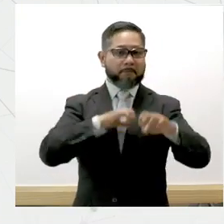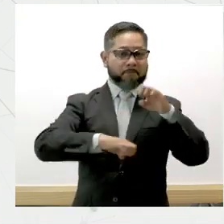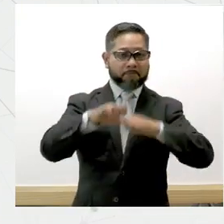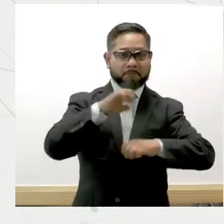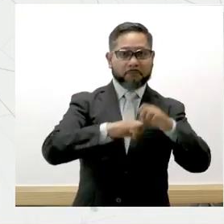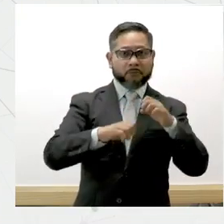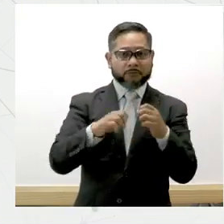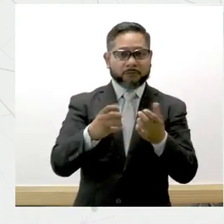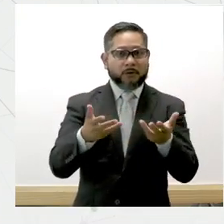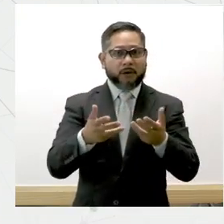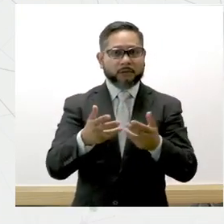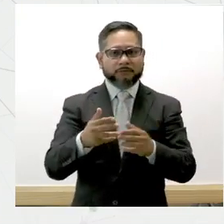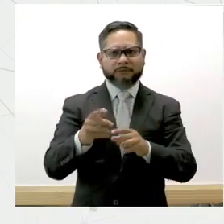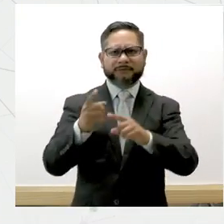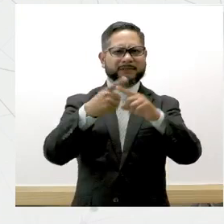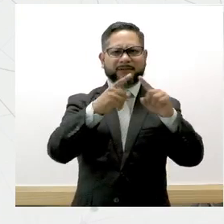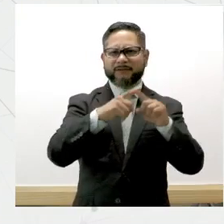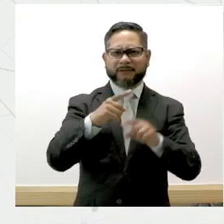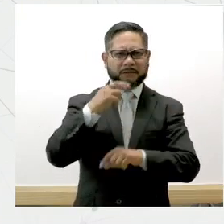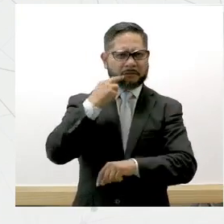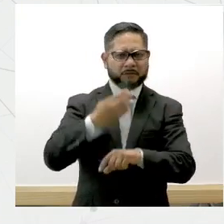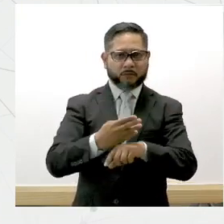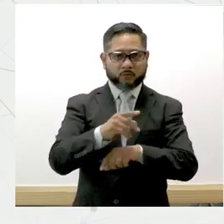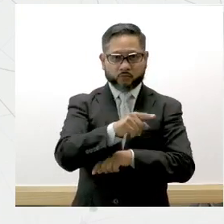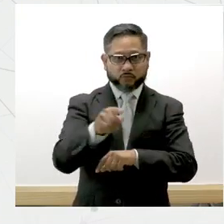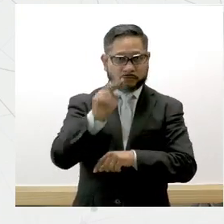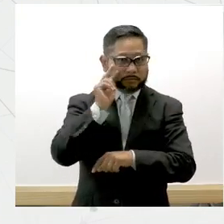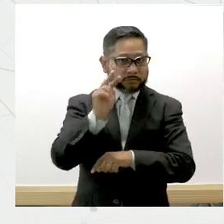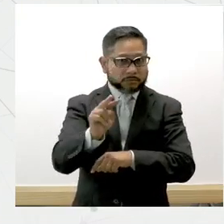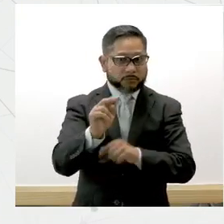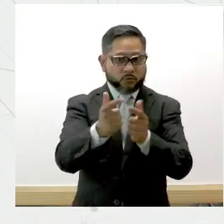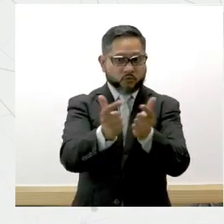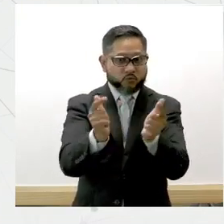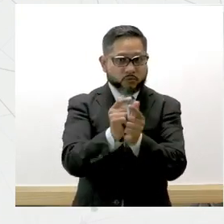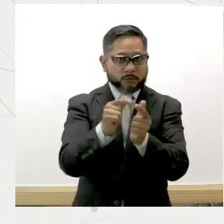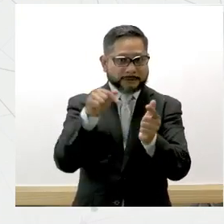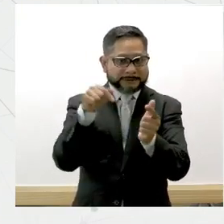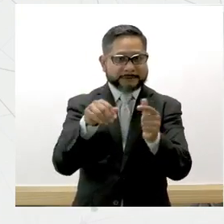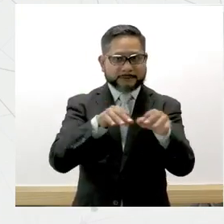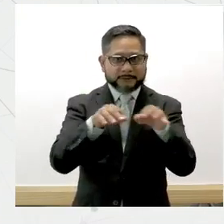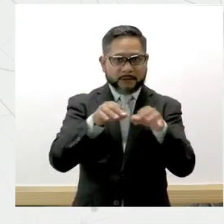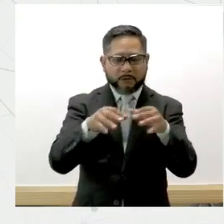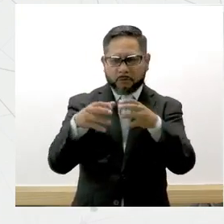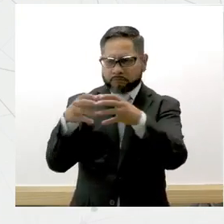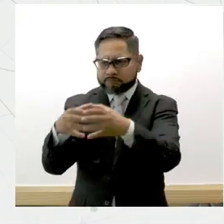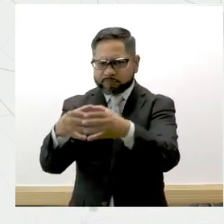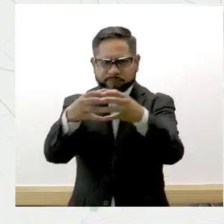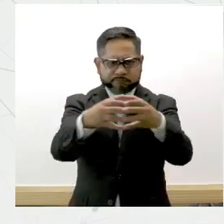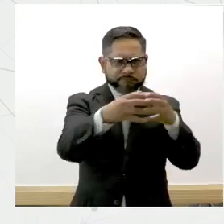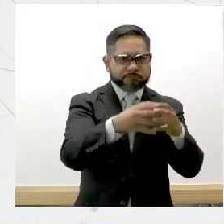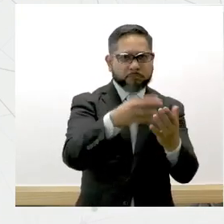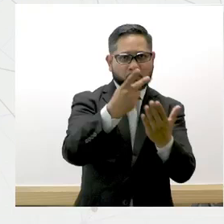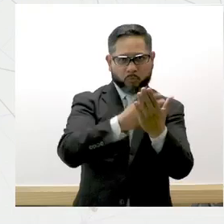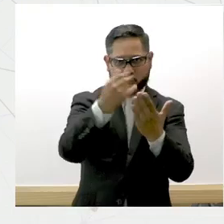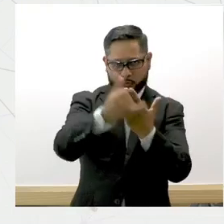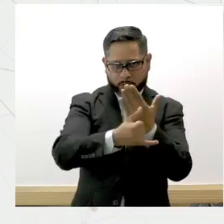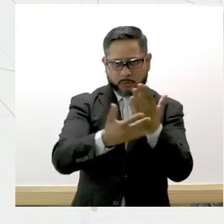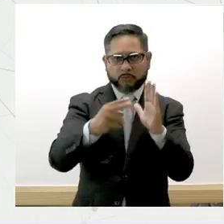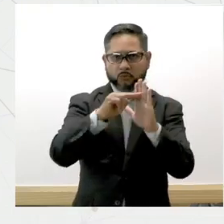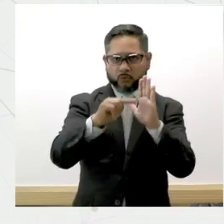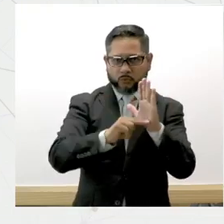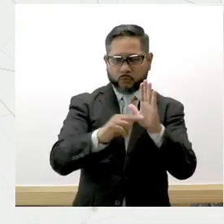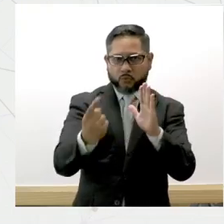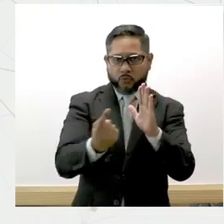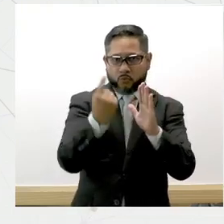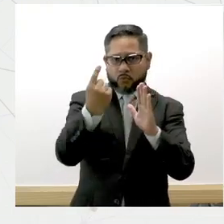a cabo distintas iniciativas. Como podrán ver, tenemos desde grupos de trabajo y participamos en los proyectos normativos, colaboramos, pues uno de nuestros